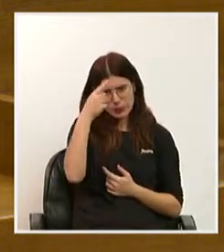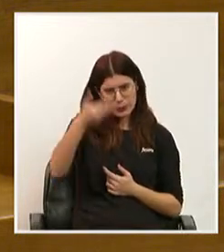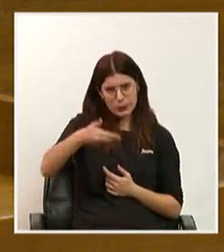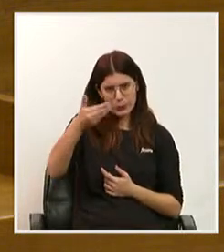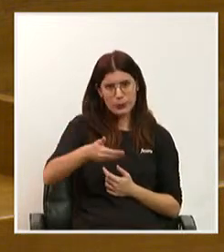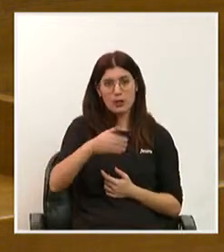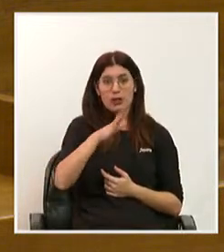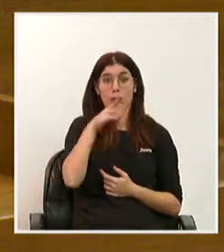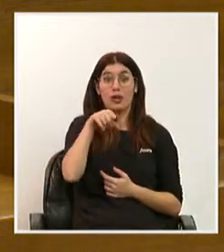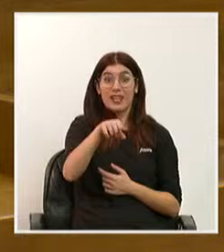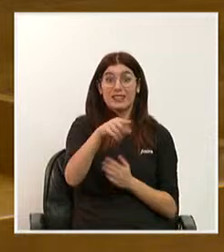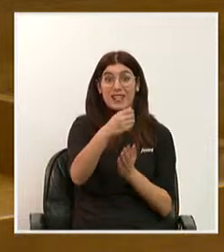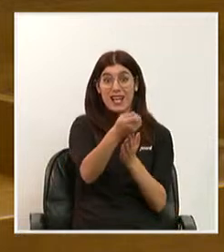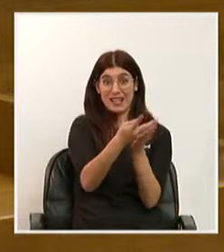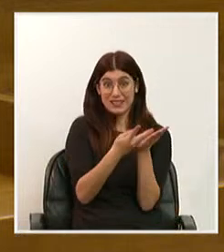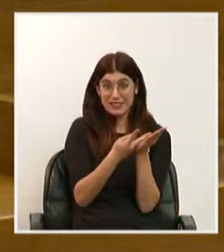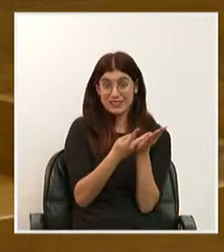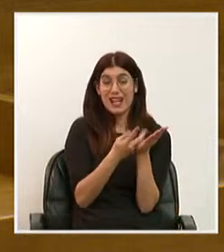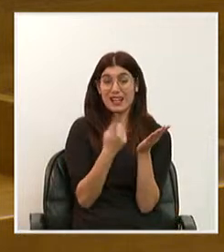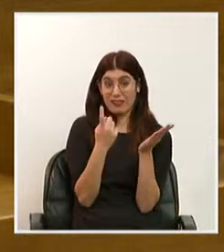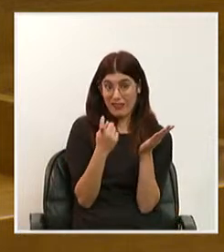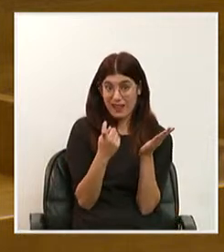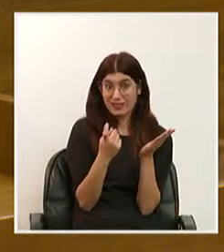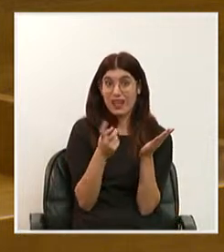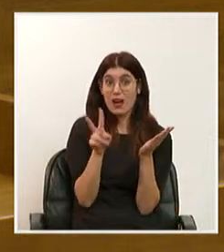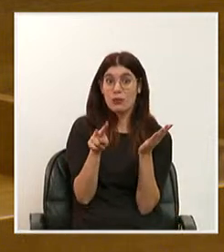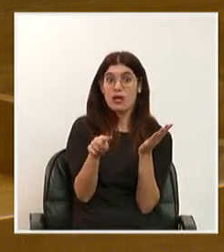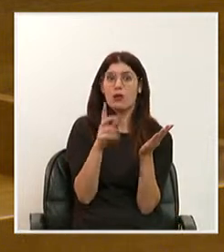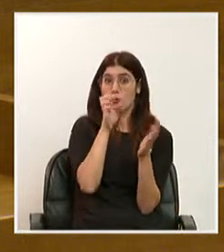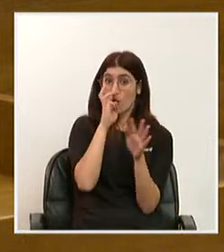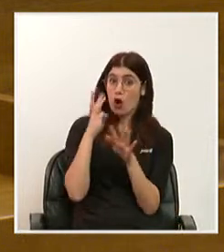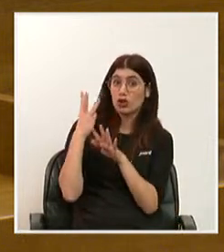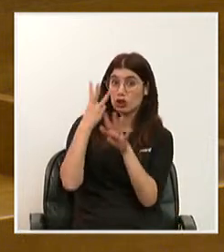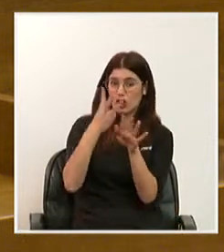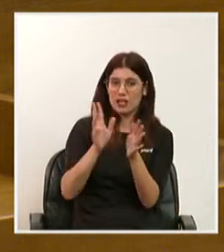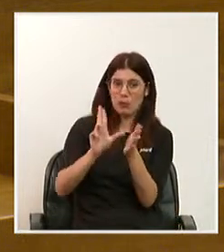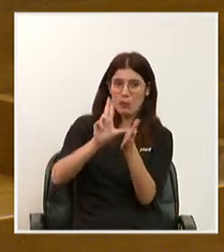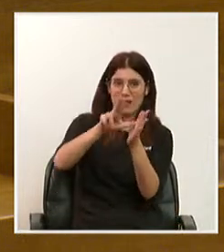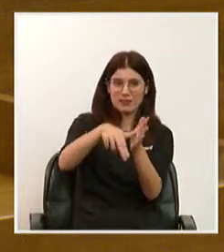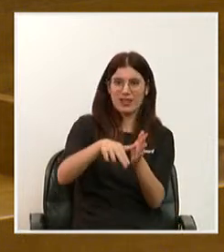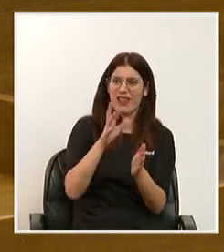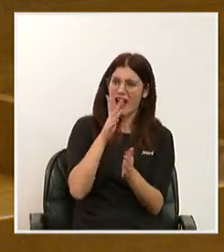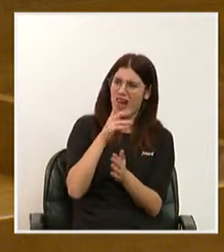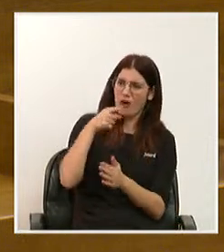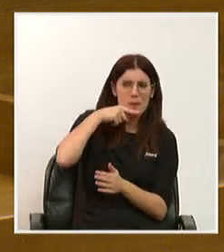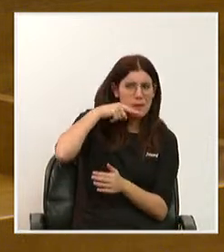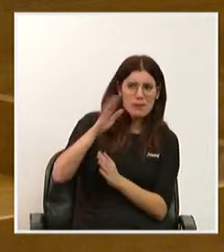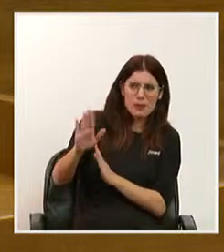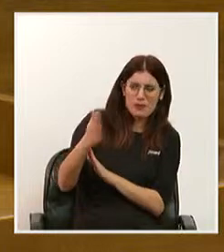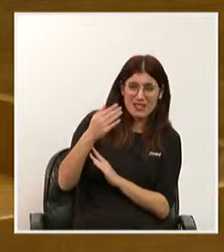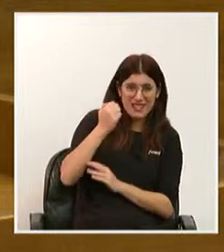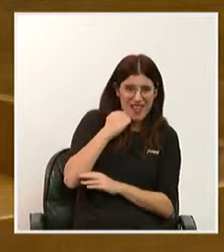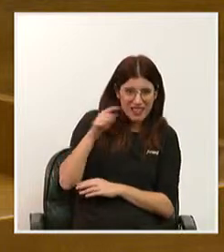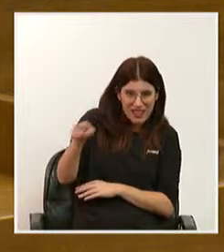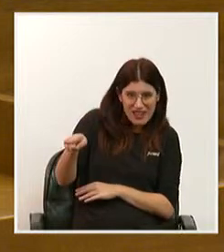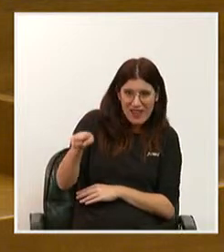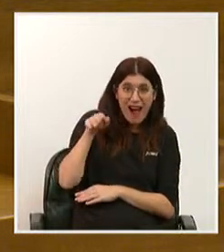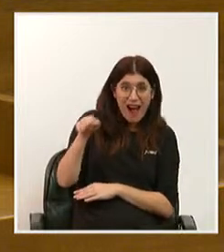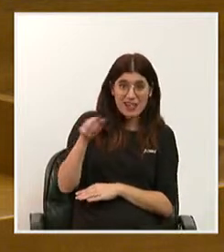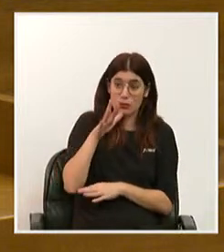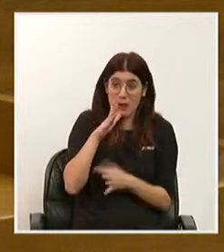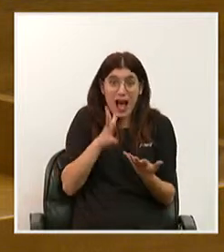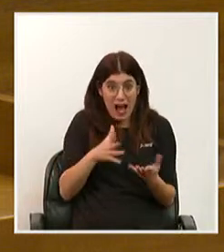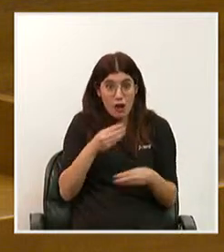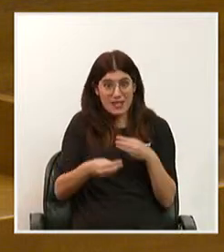porque con ese listado todavía pendiente 8 años después compromís se atreve a traer una moción subsiguiente para que ahora ahora